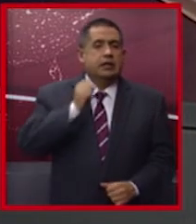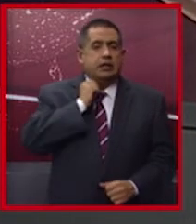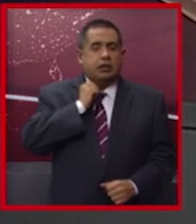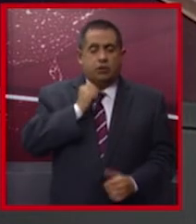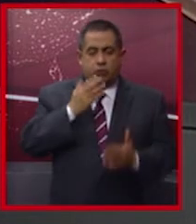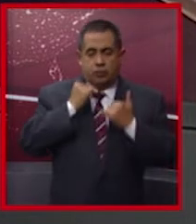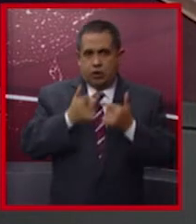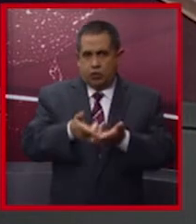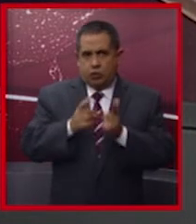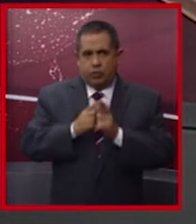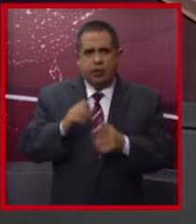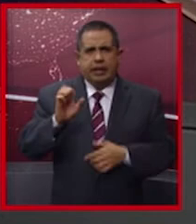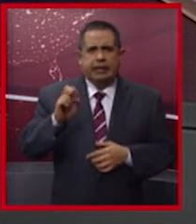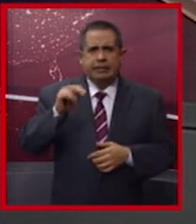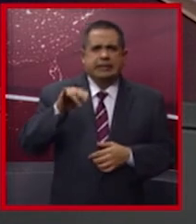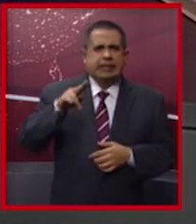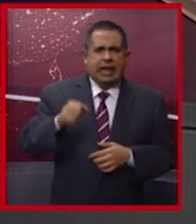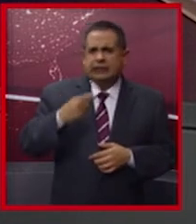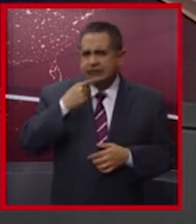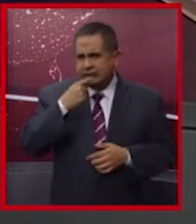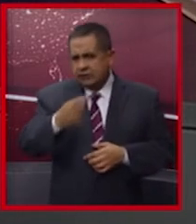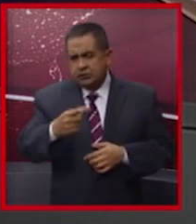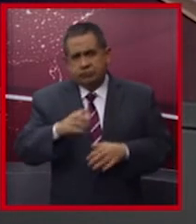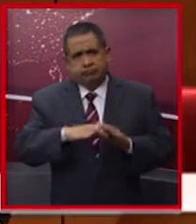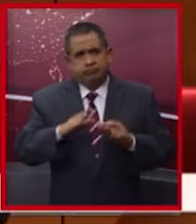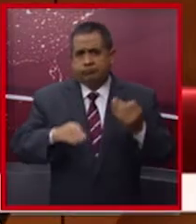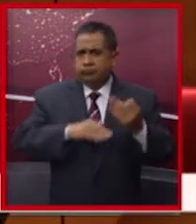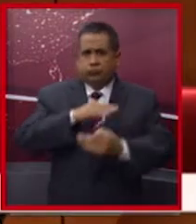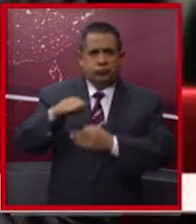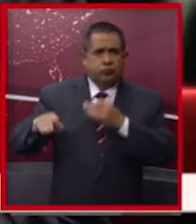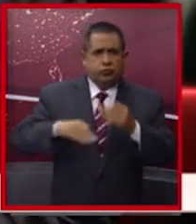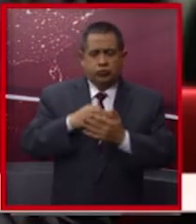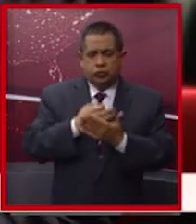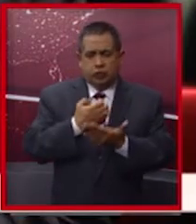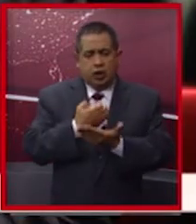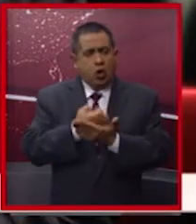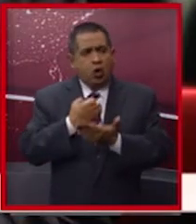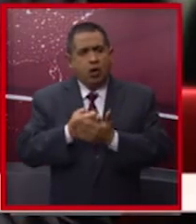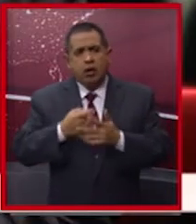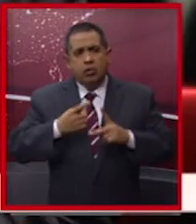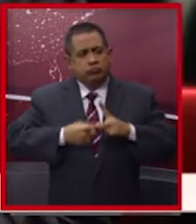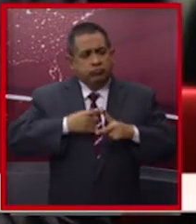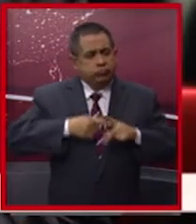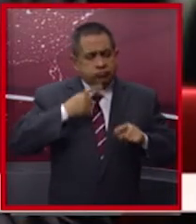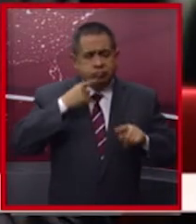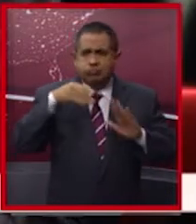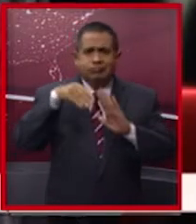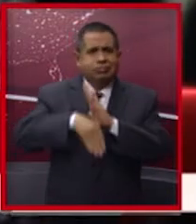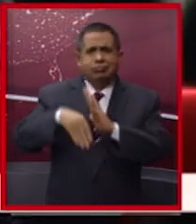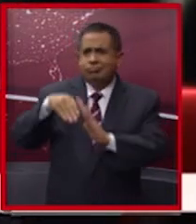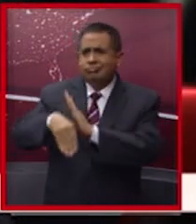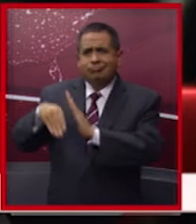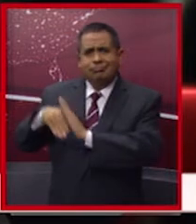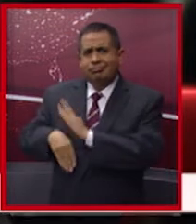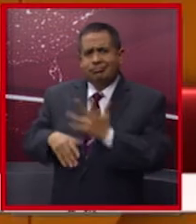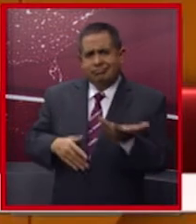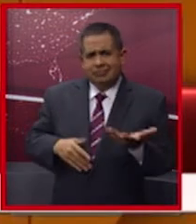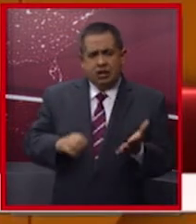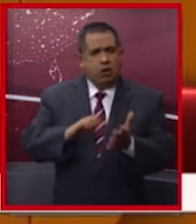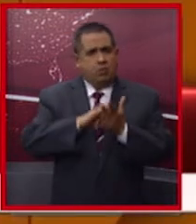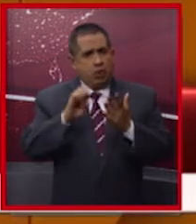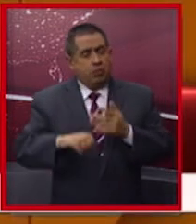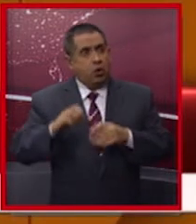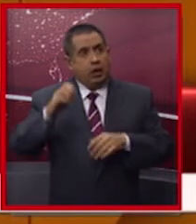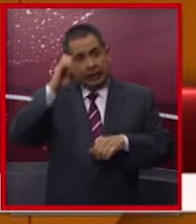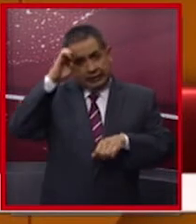grupo parlamentario Alejandro Encinas Rodríguez afirmó que todos los indicadores económicos del país están a la baja. Puso como ejemplo la caída de la